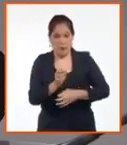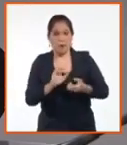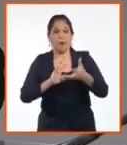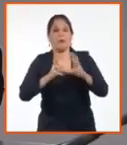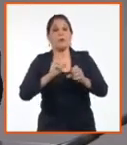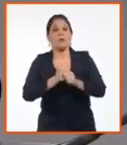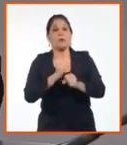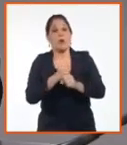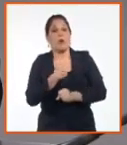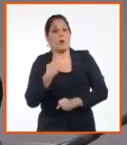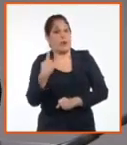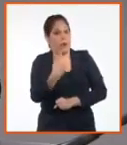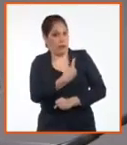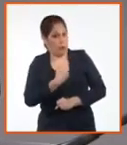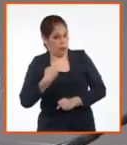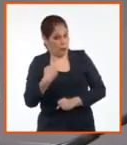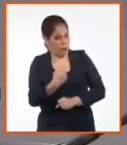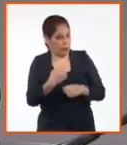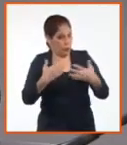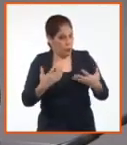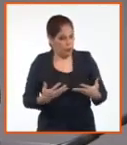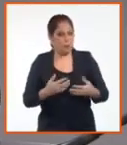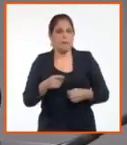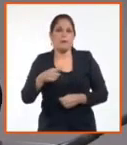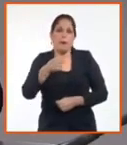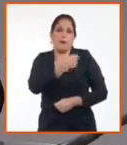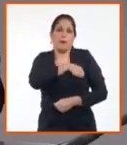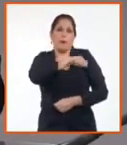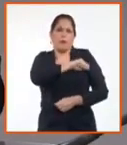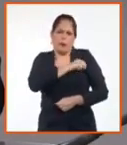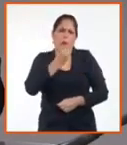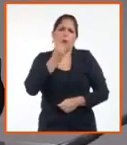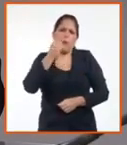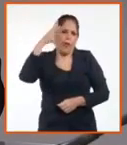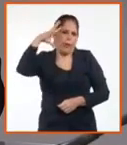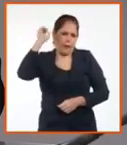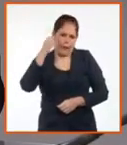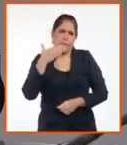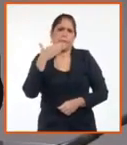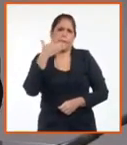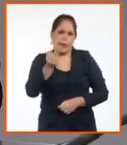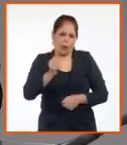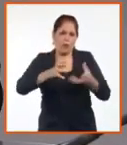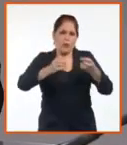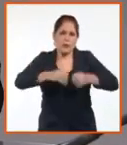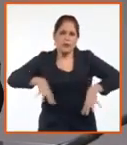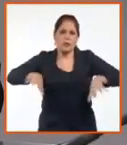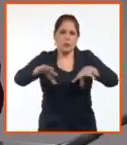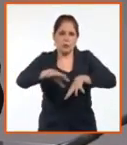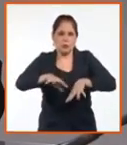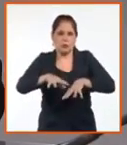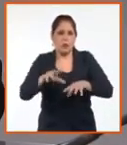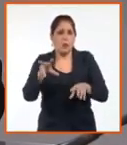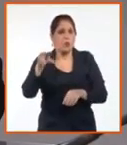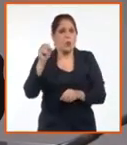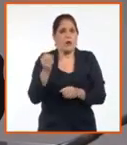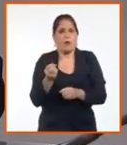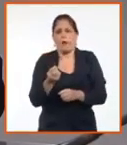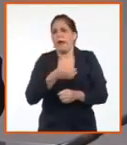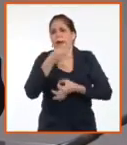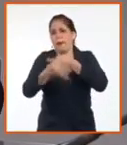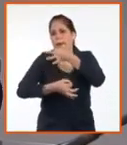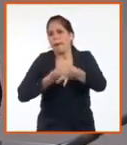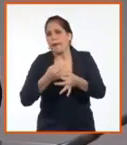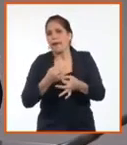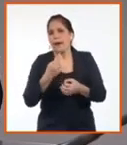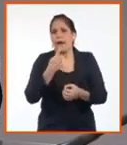para tratar esa para que también otra población conozca que aquí no hay improvisación es un